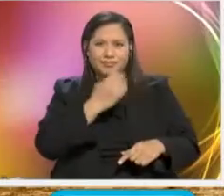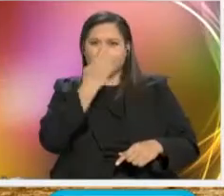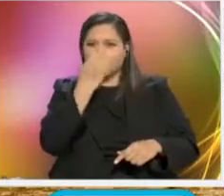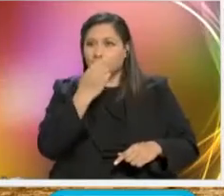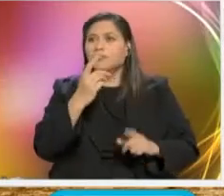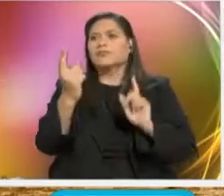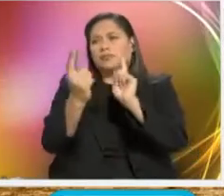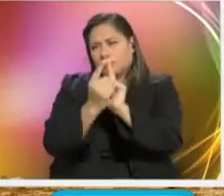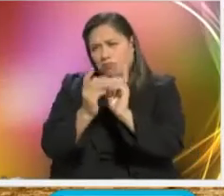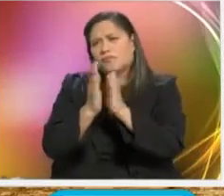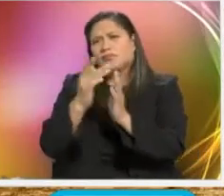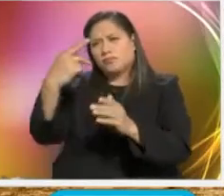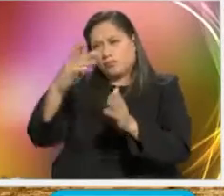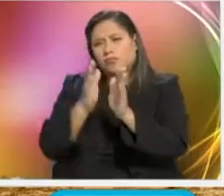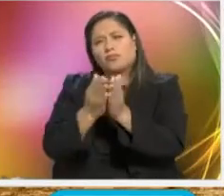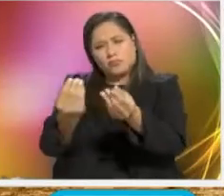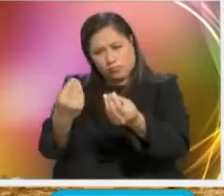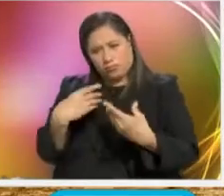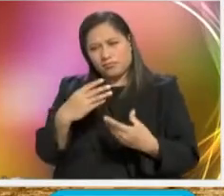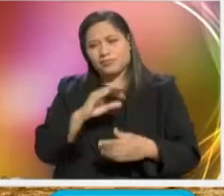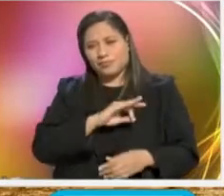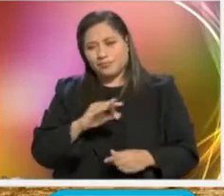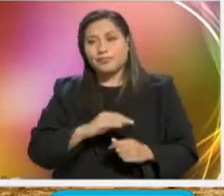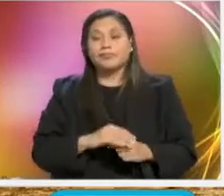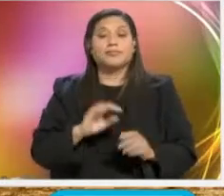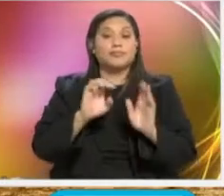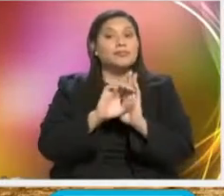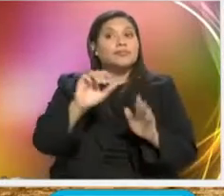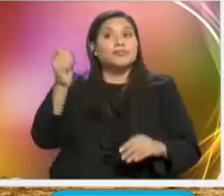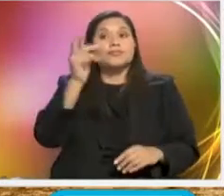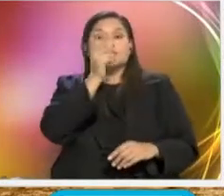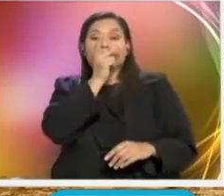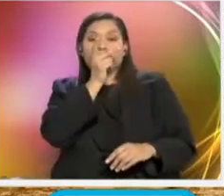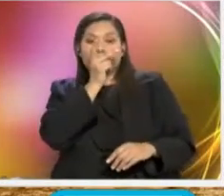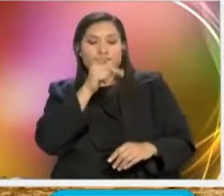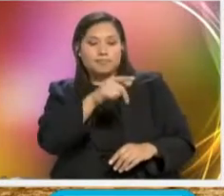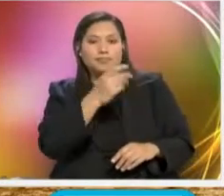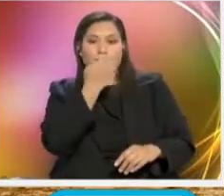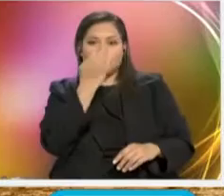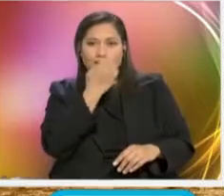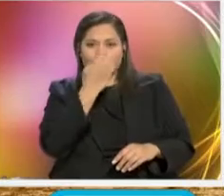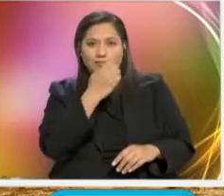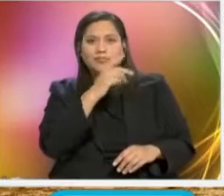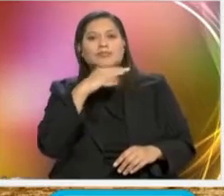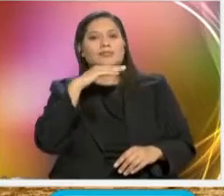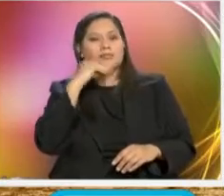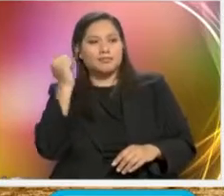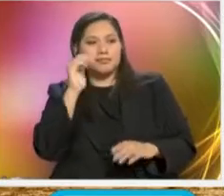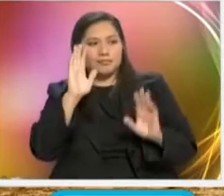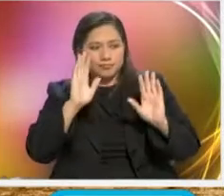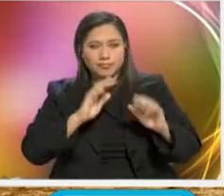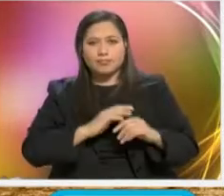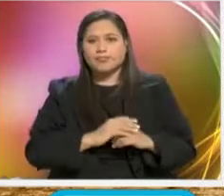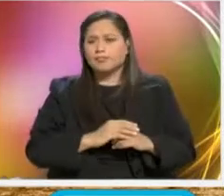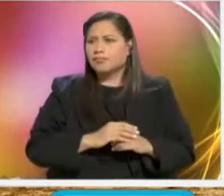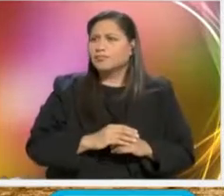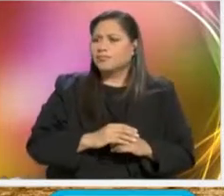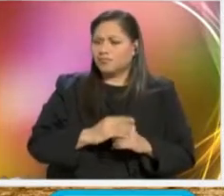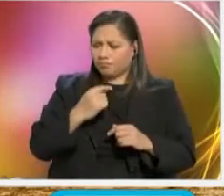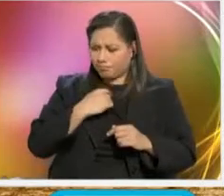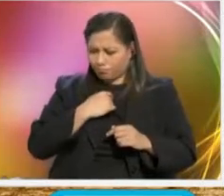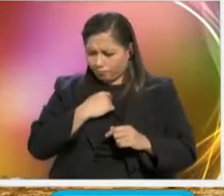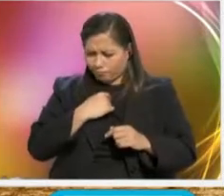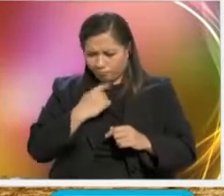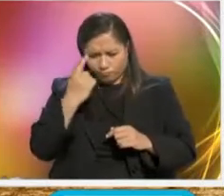dinero, ¿no? Sí, y hay, Claro. por ejemplo, otro papá que tiene a sus hijos en un colegio alemán y tal. Entonces dije, oye, voy a